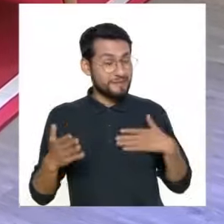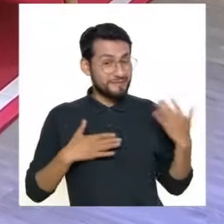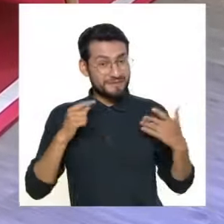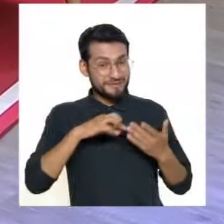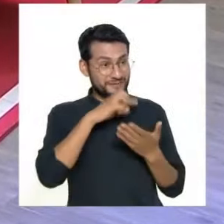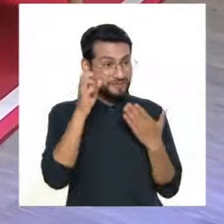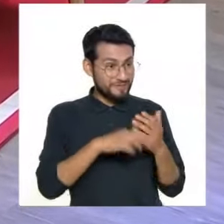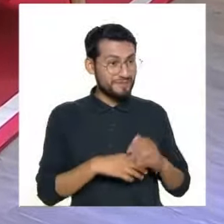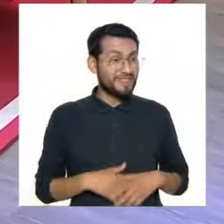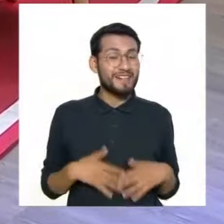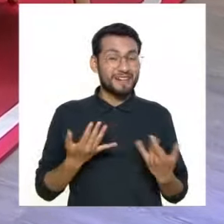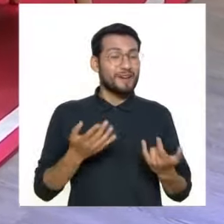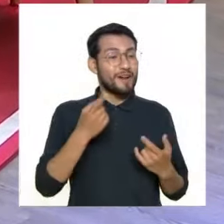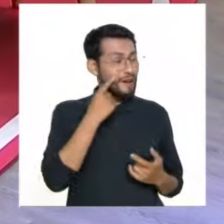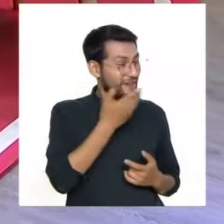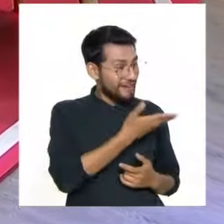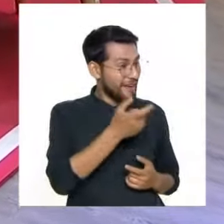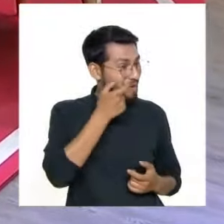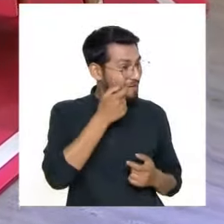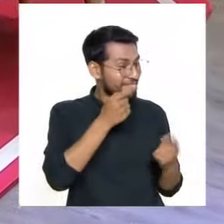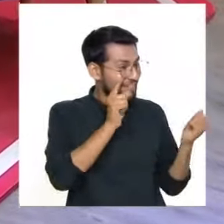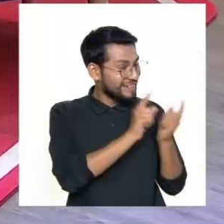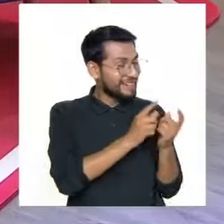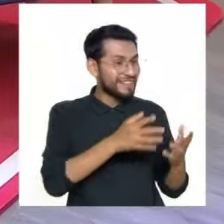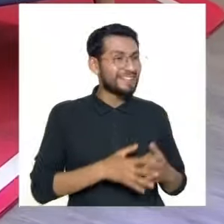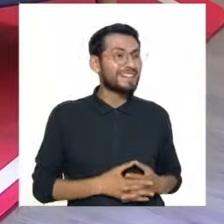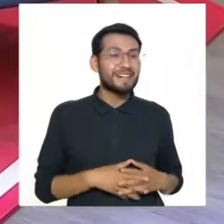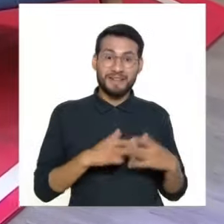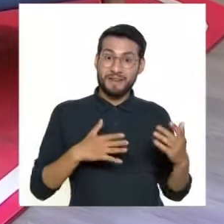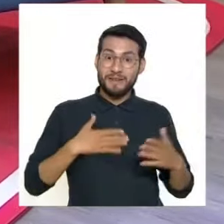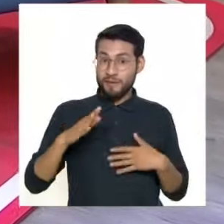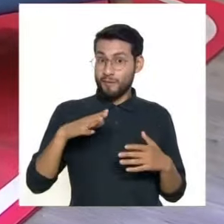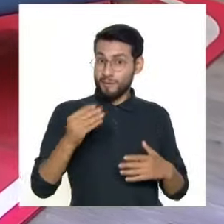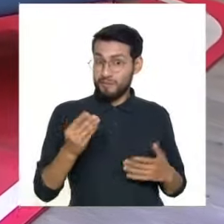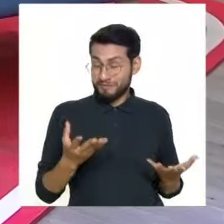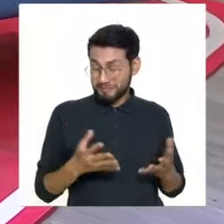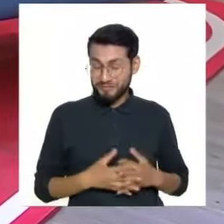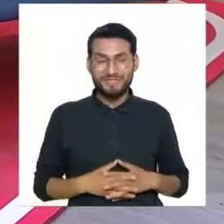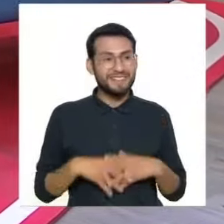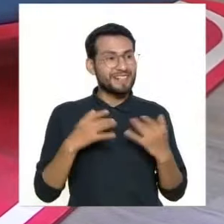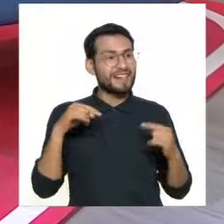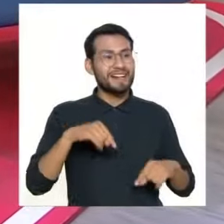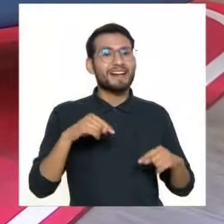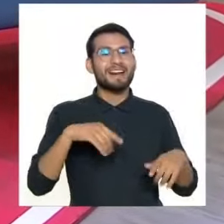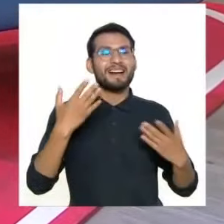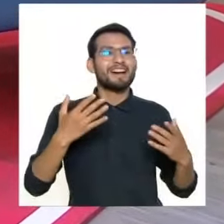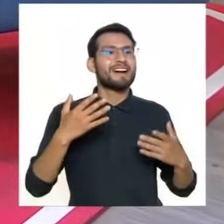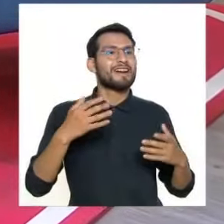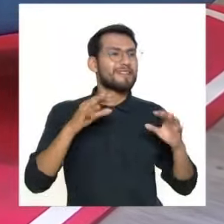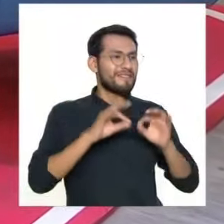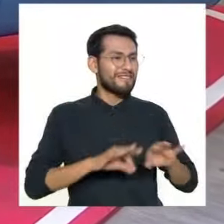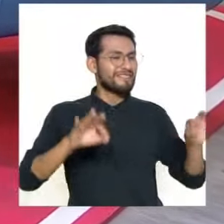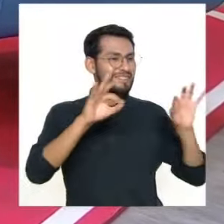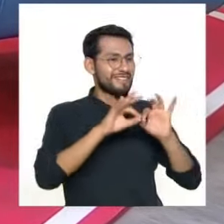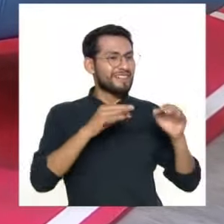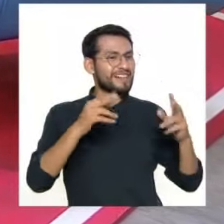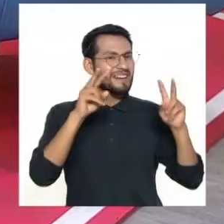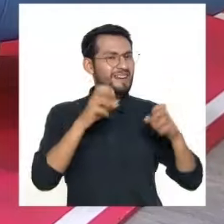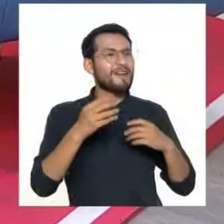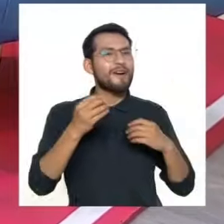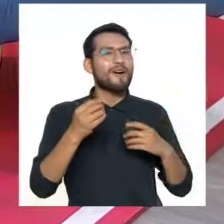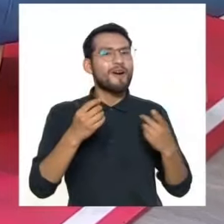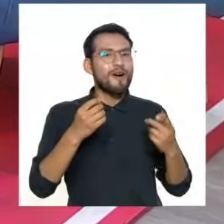el programa conocerlos en persona y super contento porque bueno el Perú viene atravesando cambios muy importantes en temas